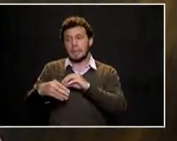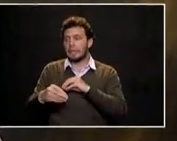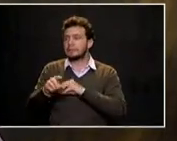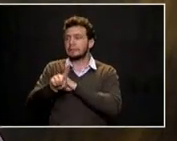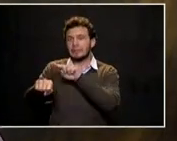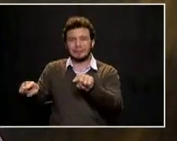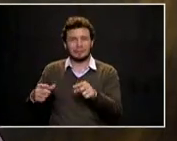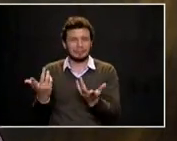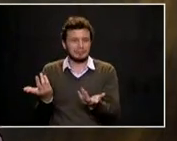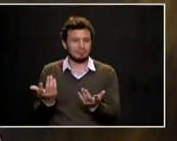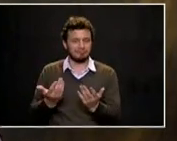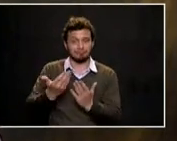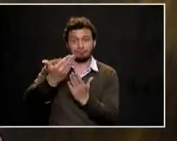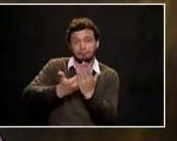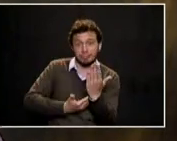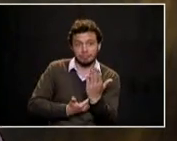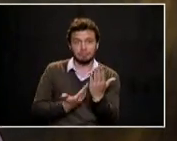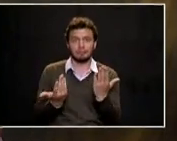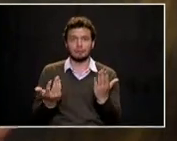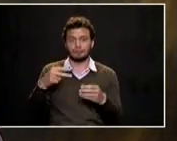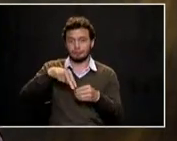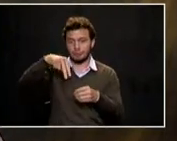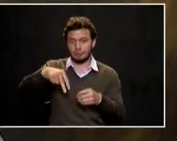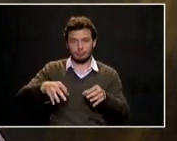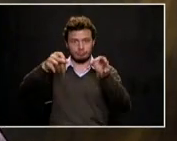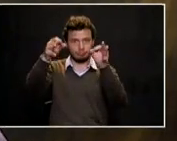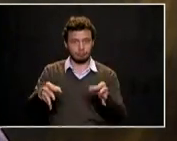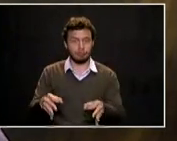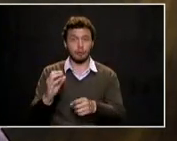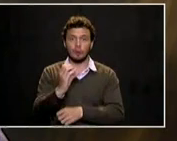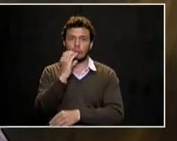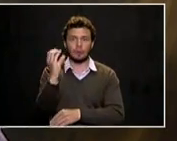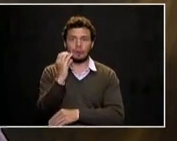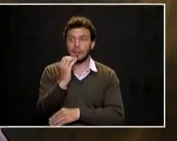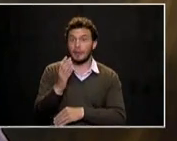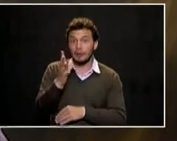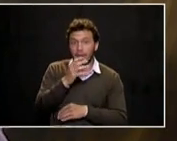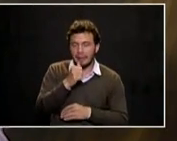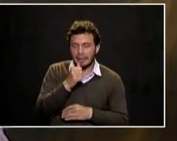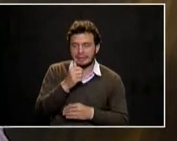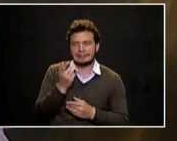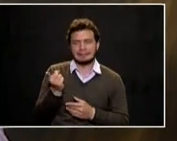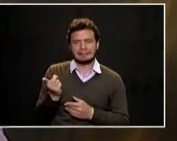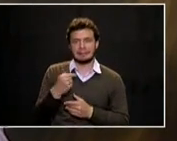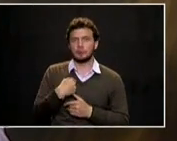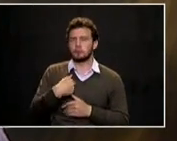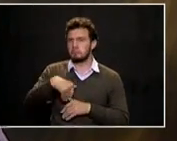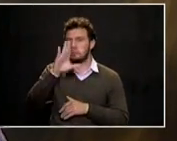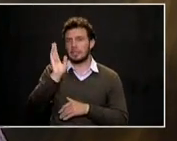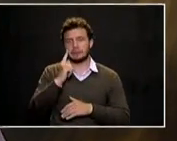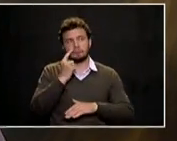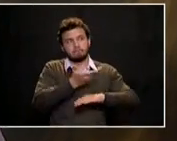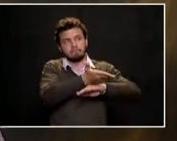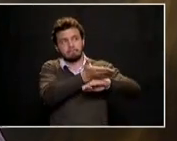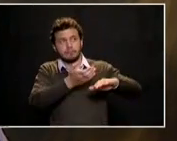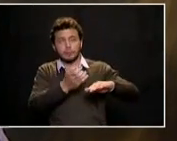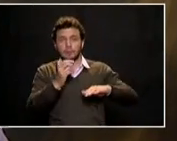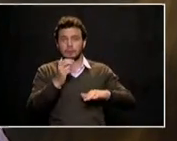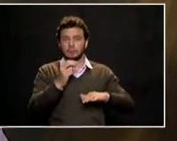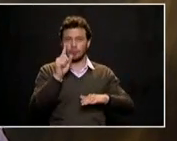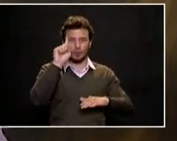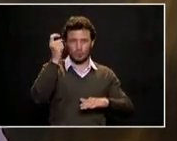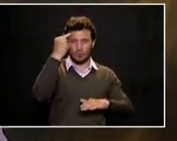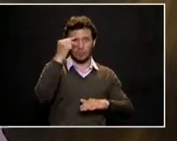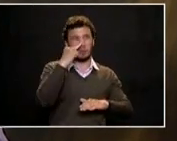papeles y la ciudadanía. Yo ahí pediría más apoyo a la Cancillería, al Gobierno Nacional, que nos ayude más a atender a